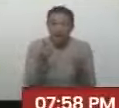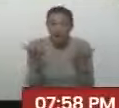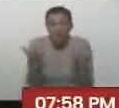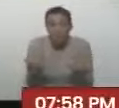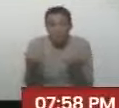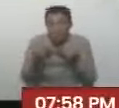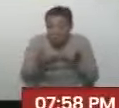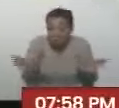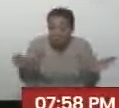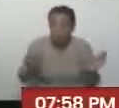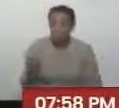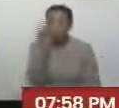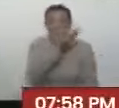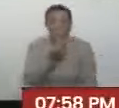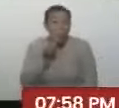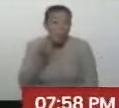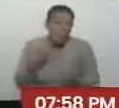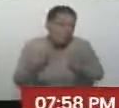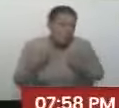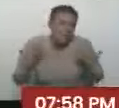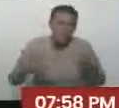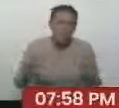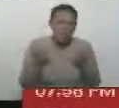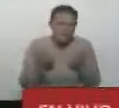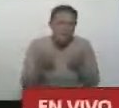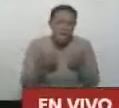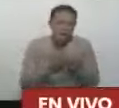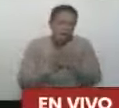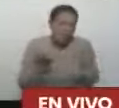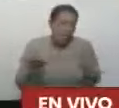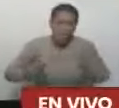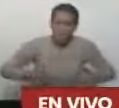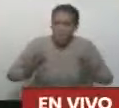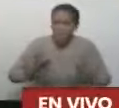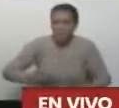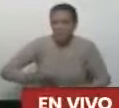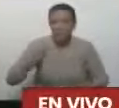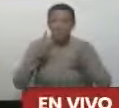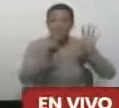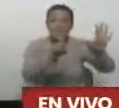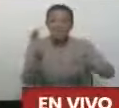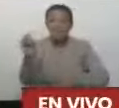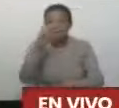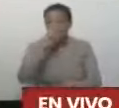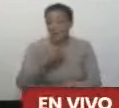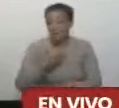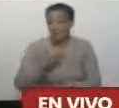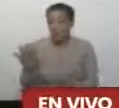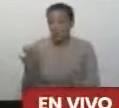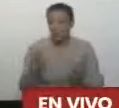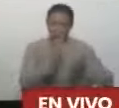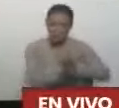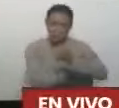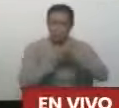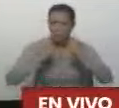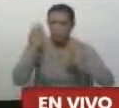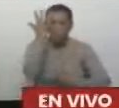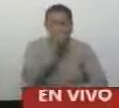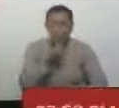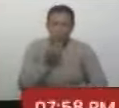Nosotros hemos vivido el mundo y lo seguiremos viviendo hasta que nos dé la vida. Yo tengo 60 años. Mira, estoy todavía fuerte,